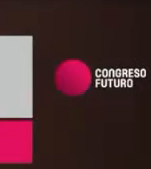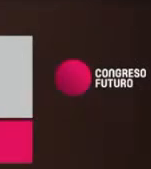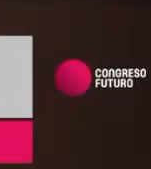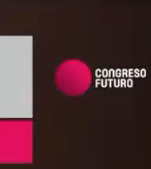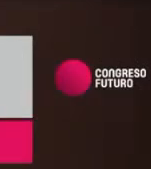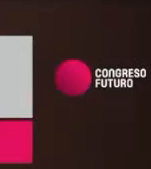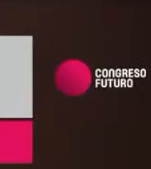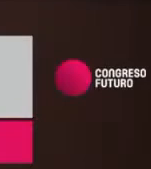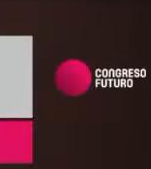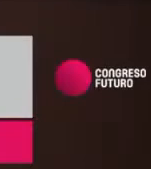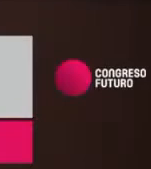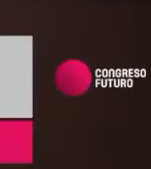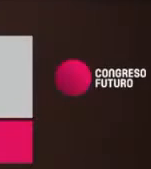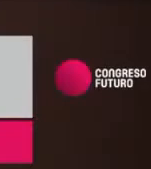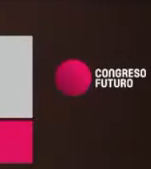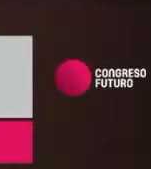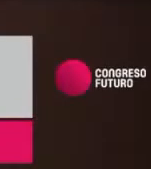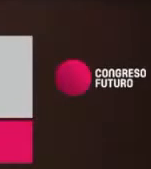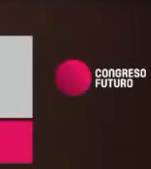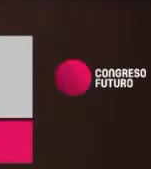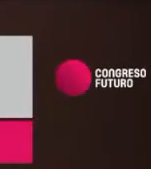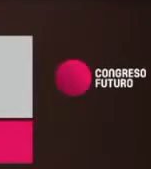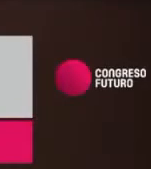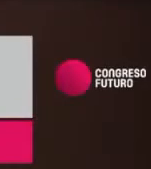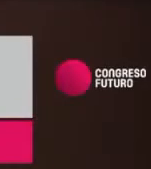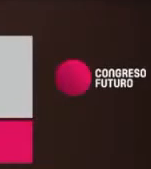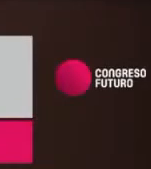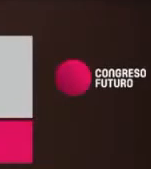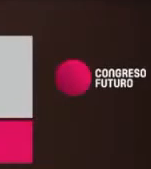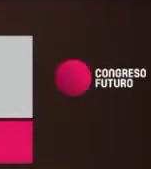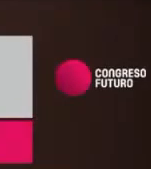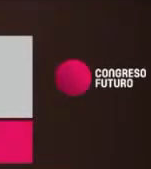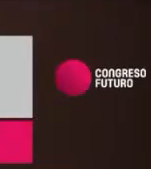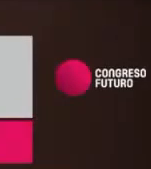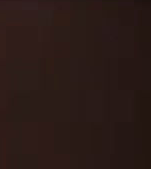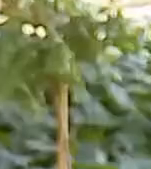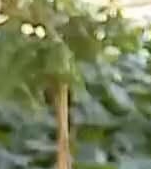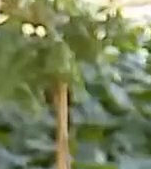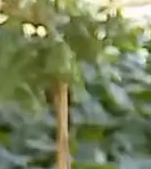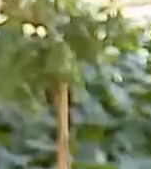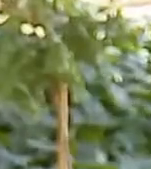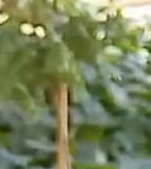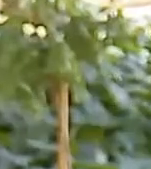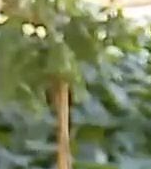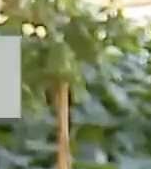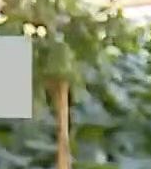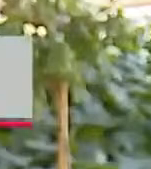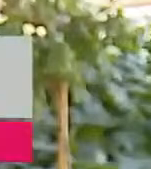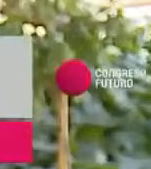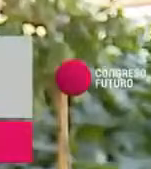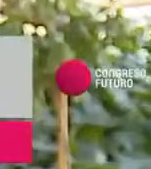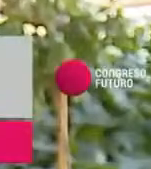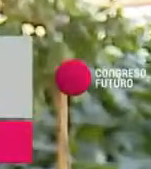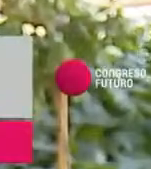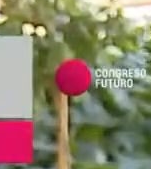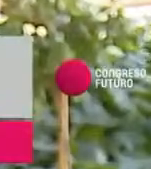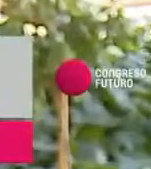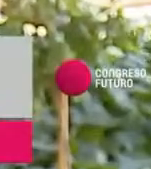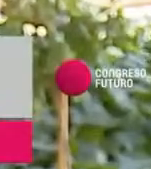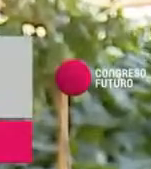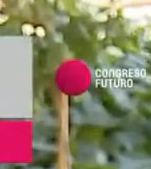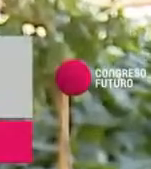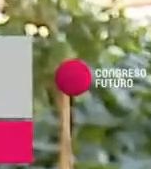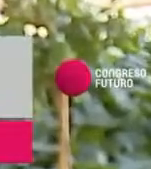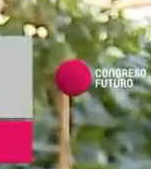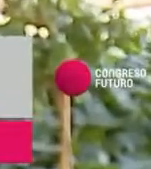nutrición, ¿no es cierto?, y últimamente en neuroderechos y en regulación de inteligencia artificial. Sacamos la primera ley a nivel mundial de protección